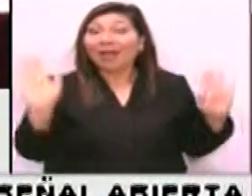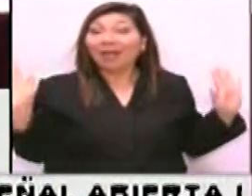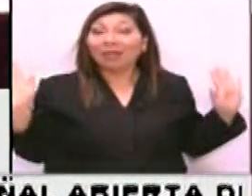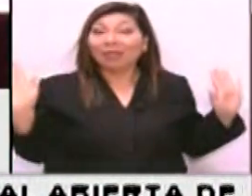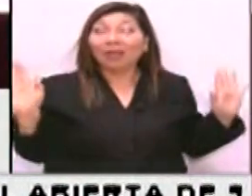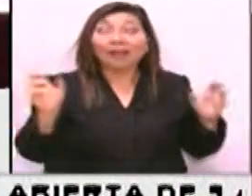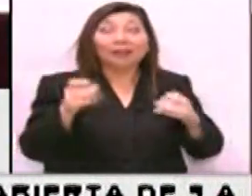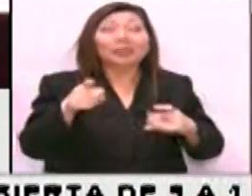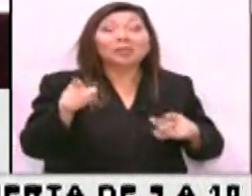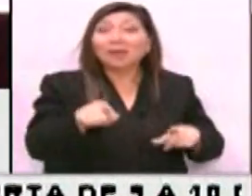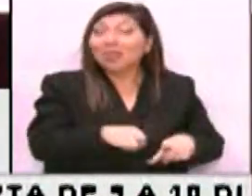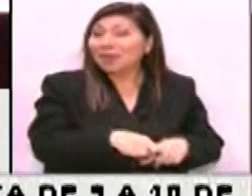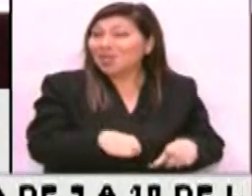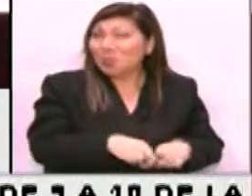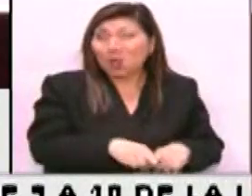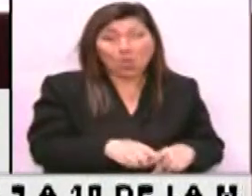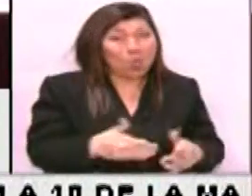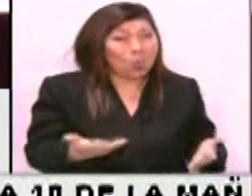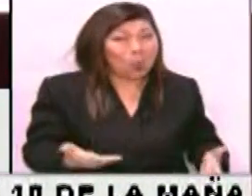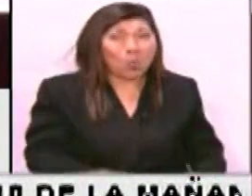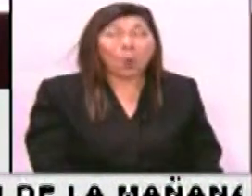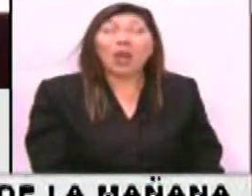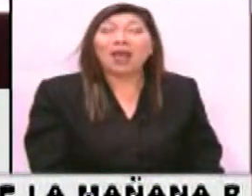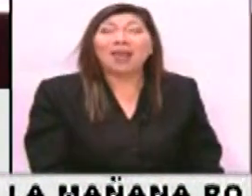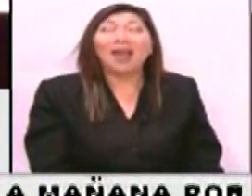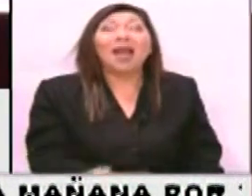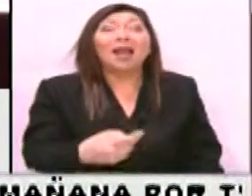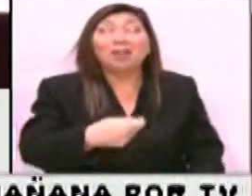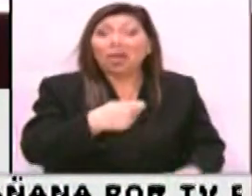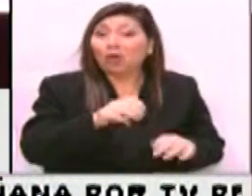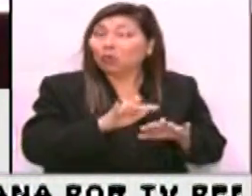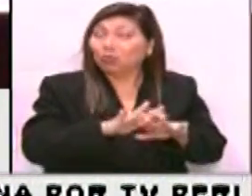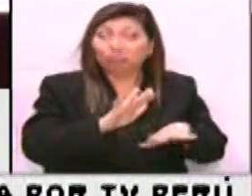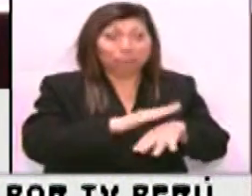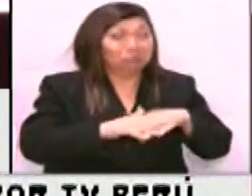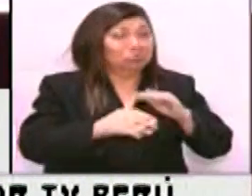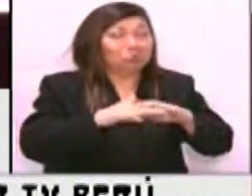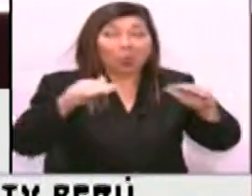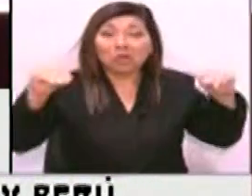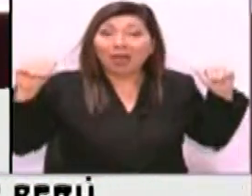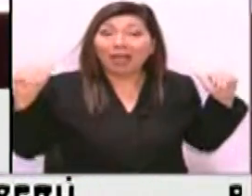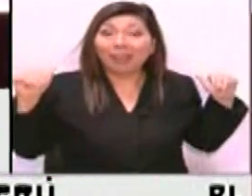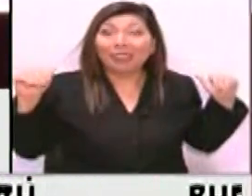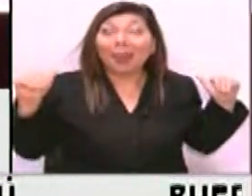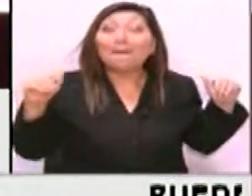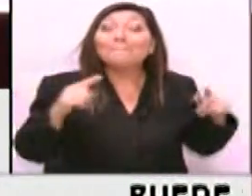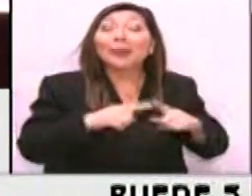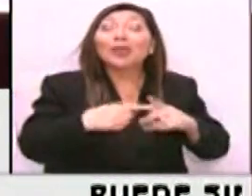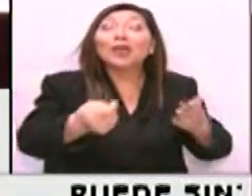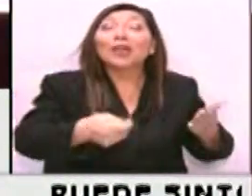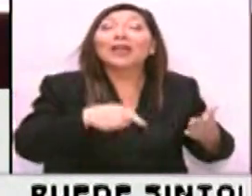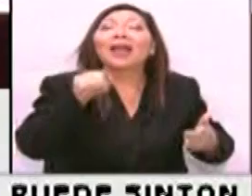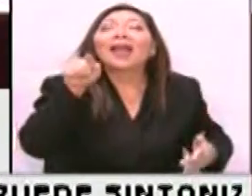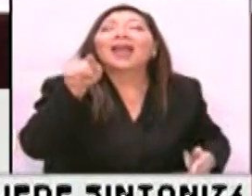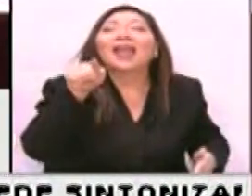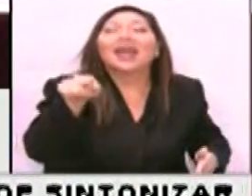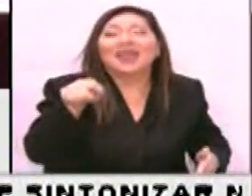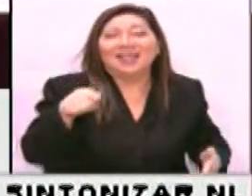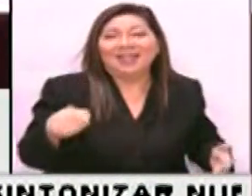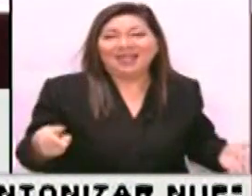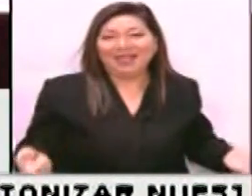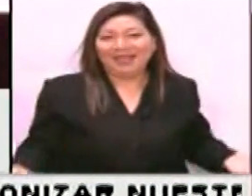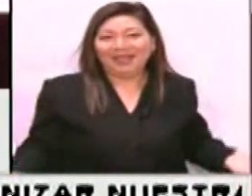han traicionado. Y lo mismo dijo en el caso narcoindultos. Yo no sabía nada. Pero eso lo firmó él,